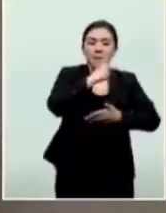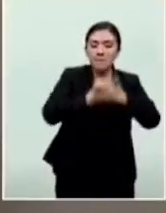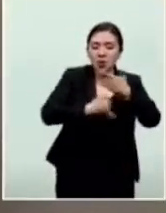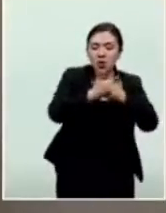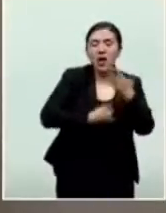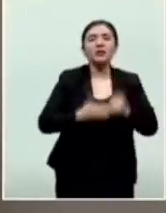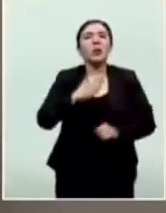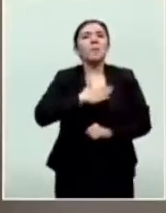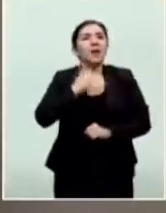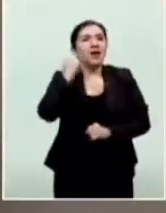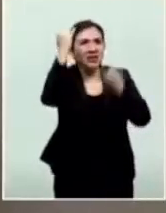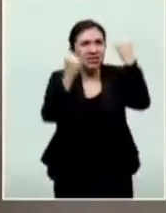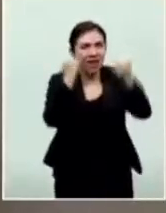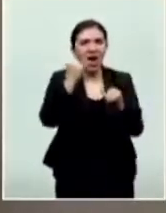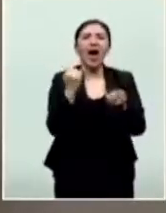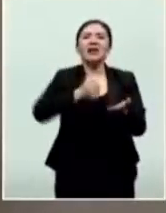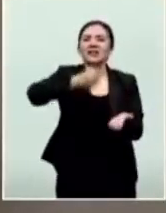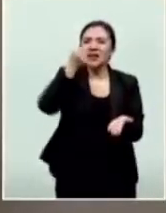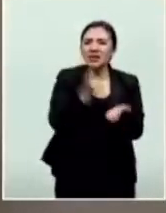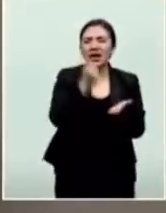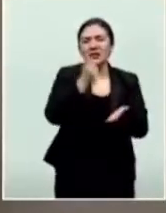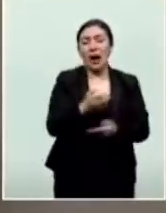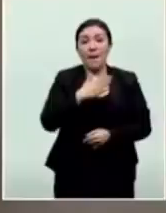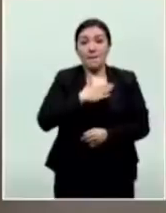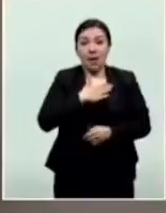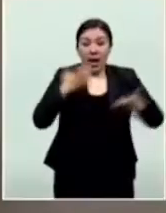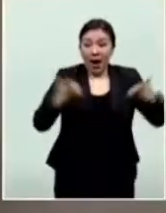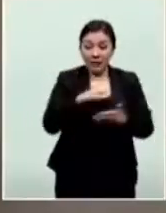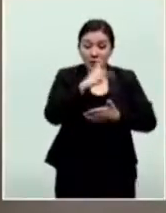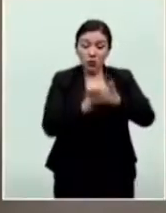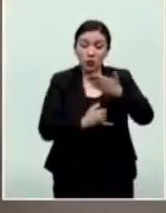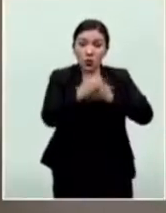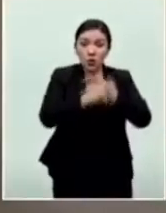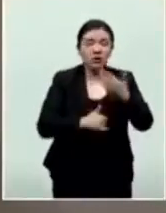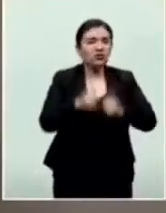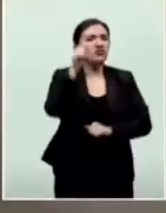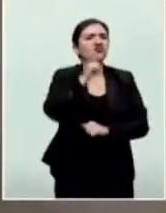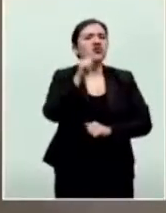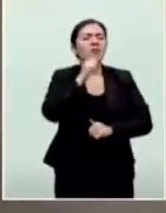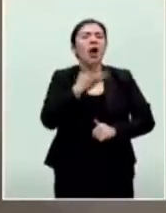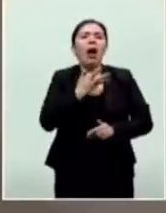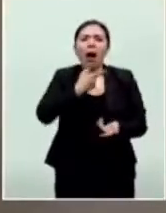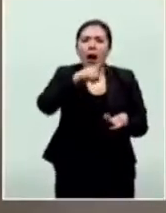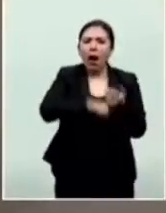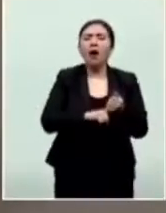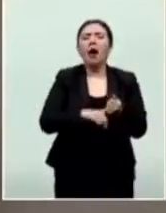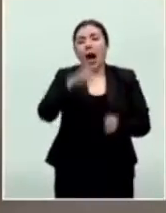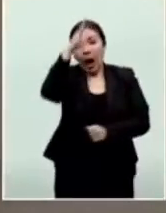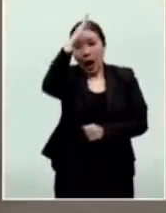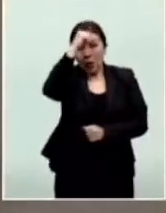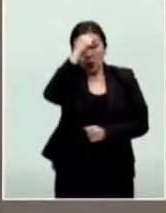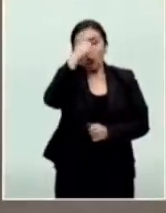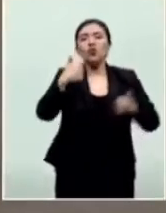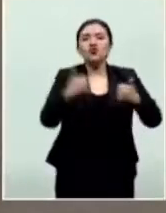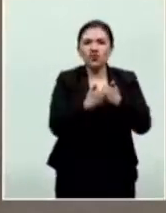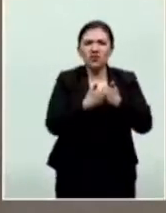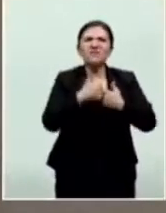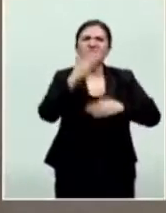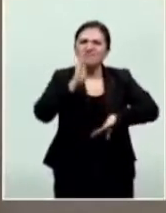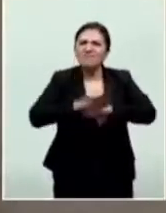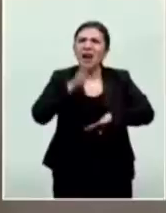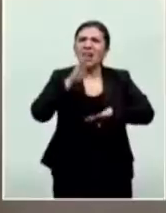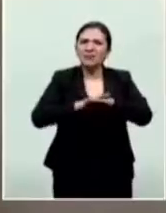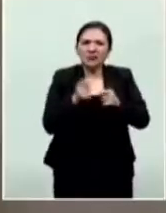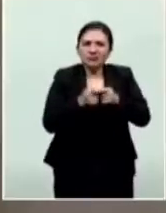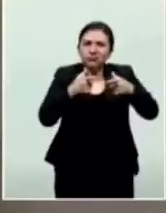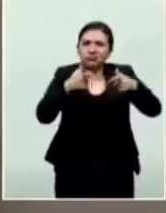mis votos, las sentencias que han derivado de mis proyectos, siempre han estado en la línea de expandir